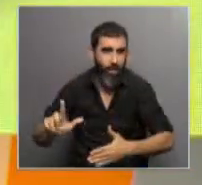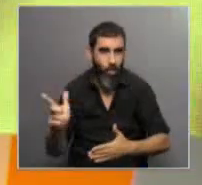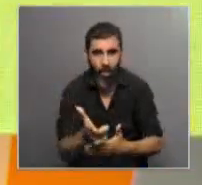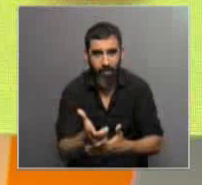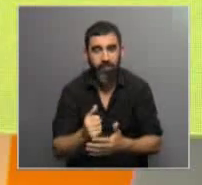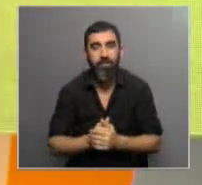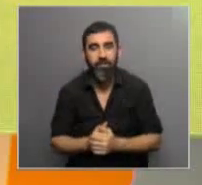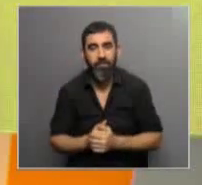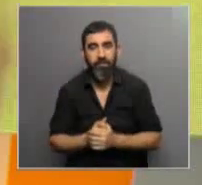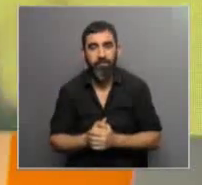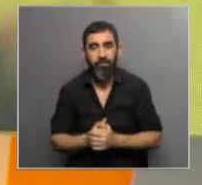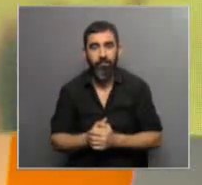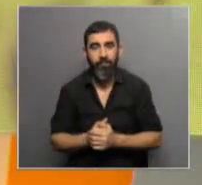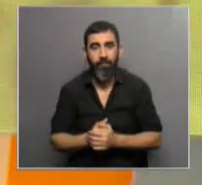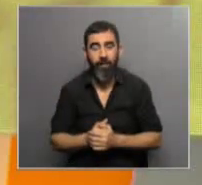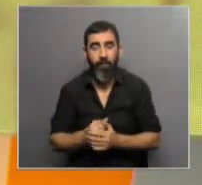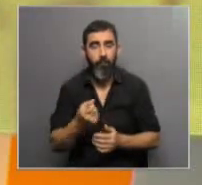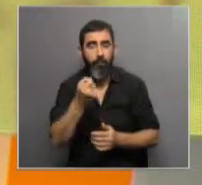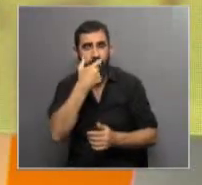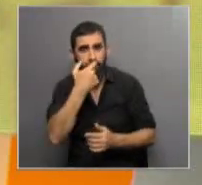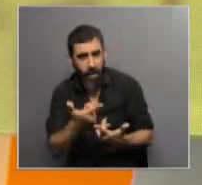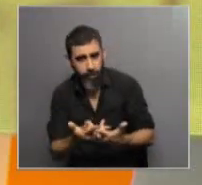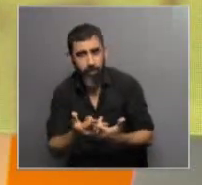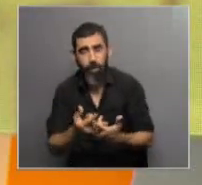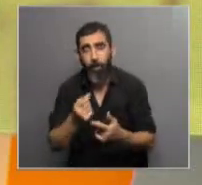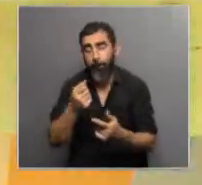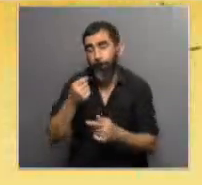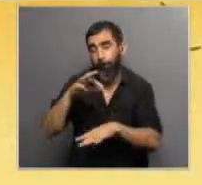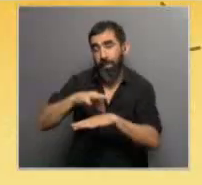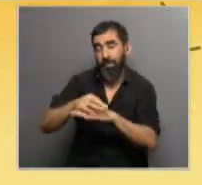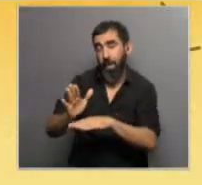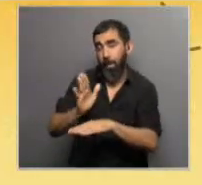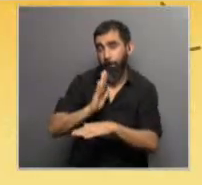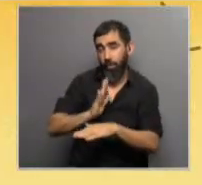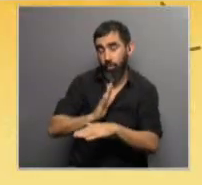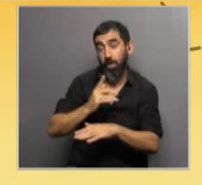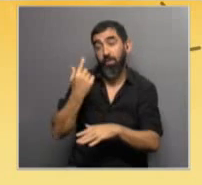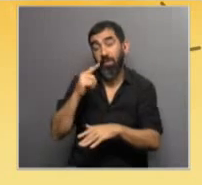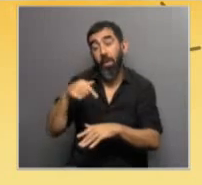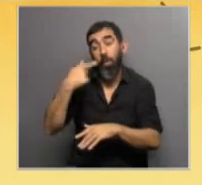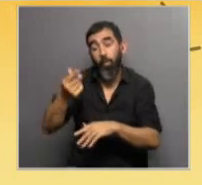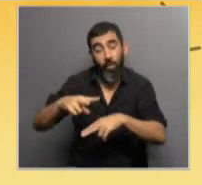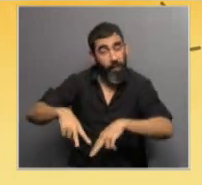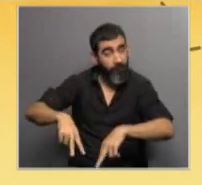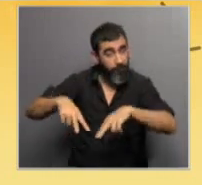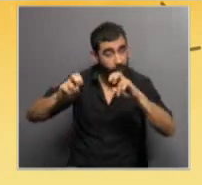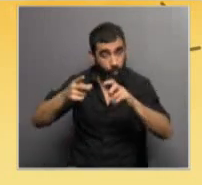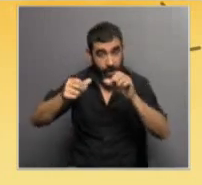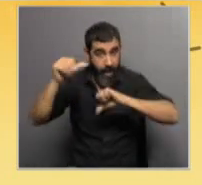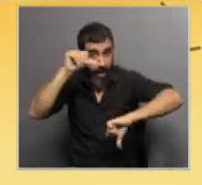el farr para fármacos para medicina personalizada y bueno el próximo paso de estas investigadoras este laboratorio